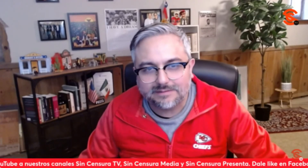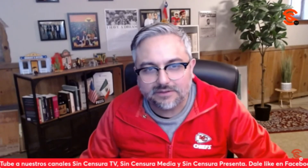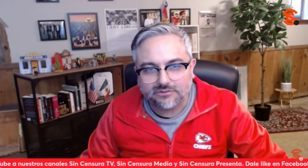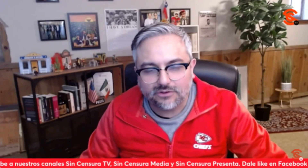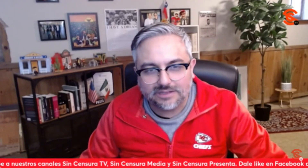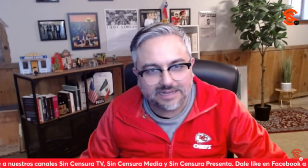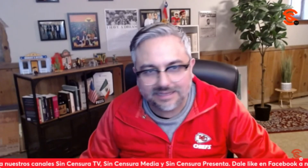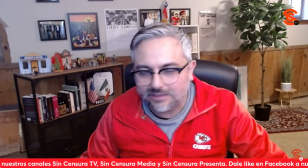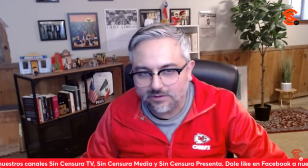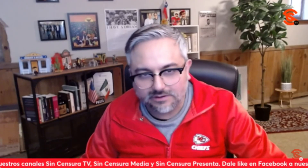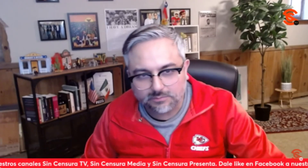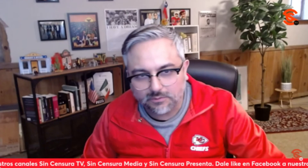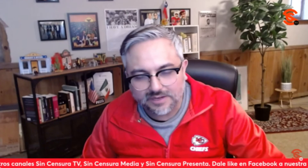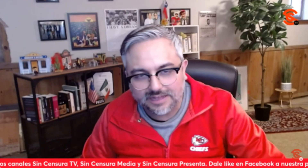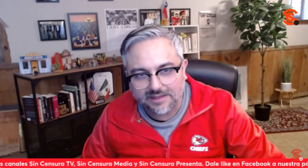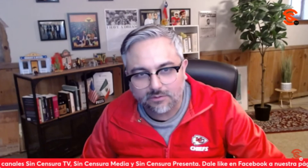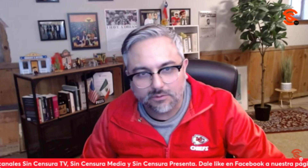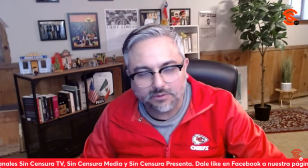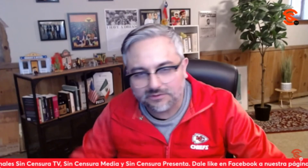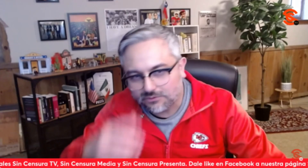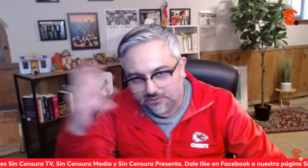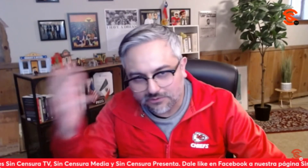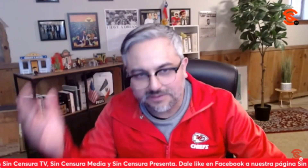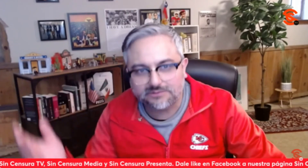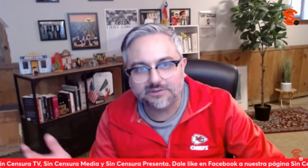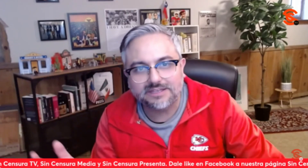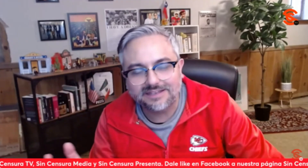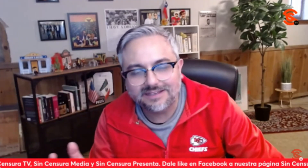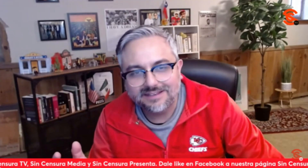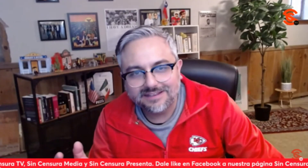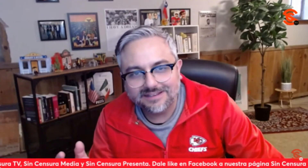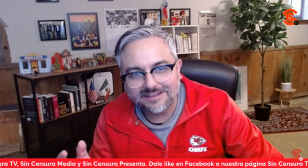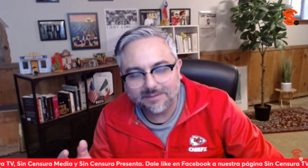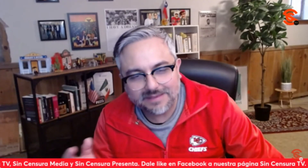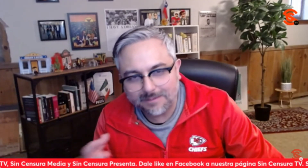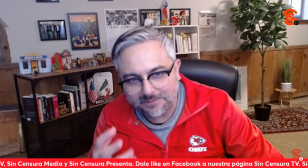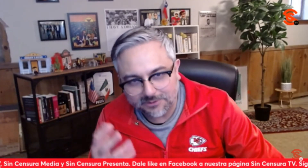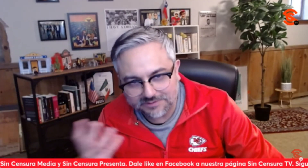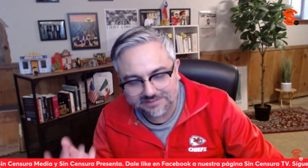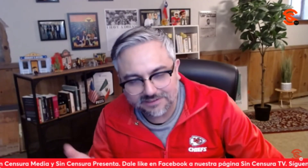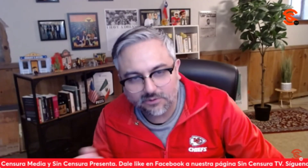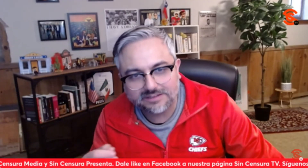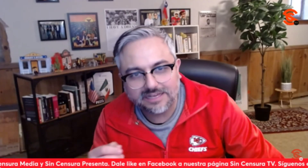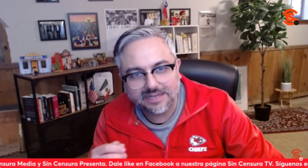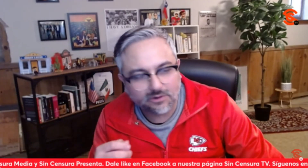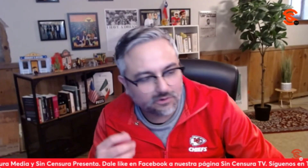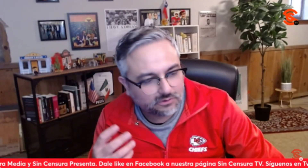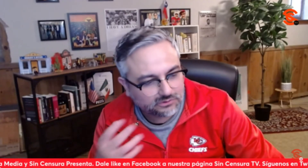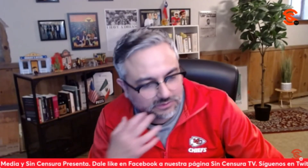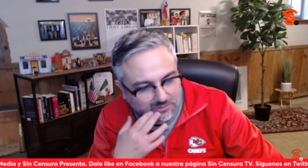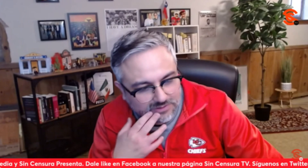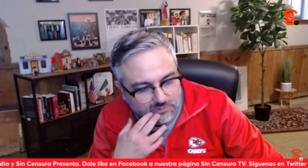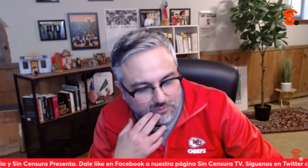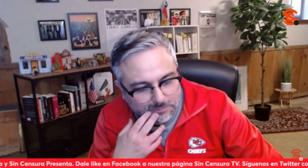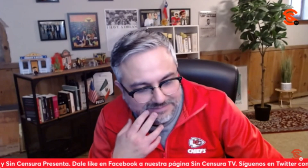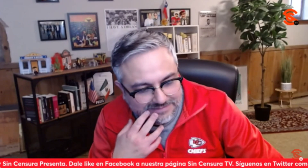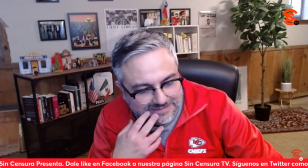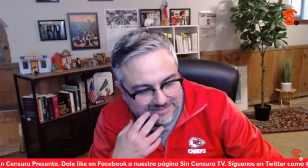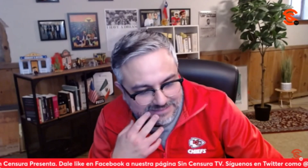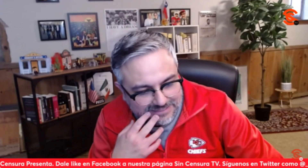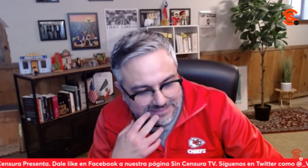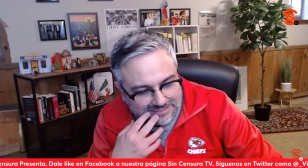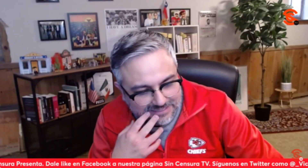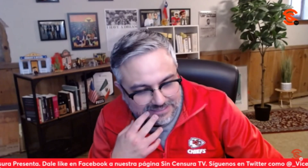su participación, en la que ya no le responde nada, como lo hizo con esto de que había periodistas que no criticaron, no cuestionaron, es cuando